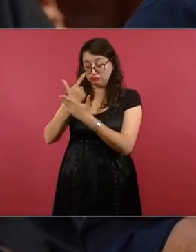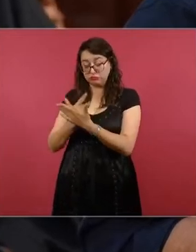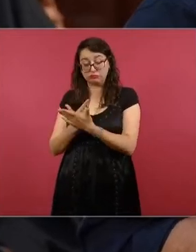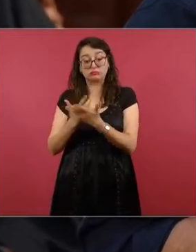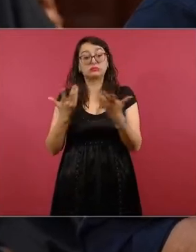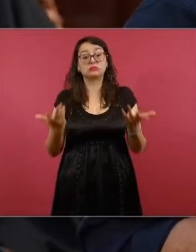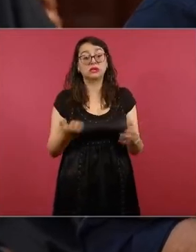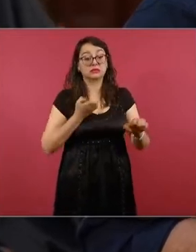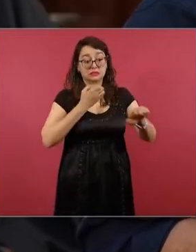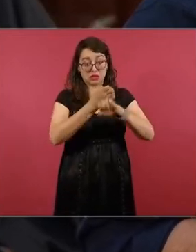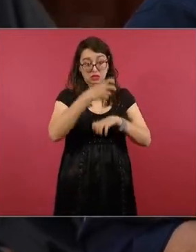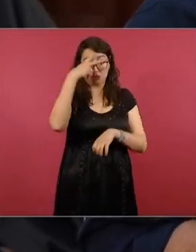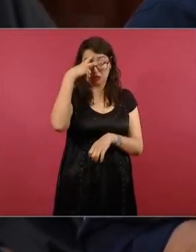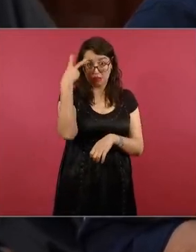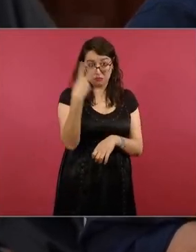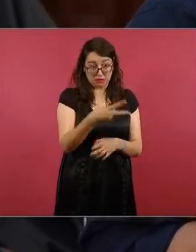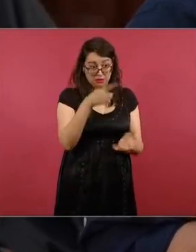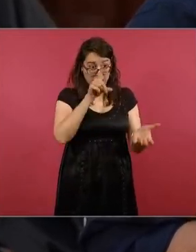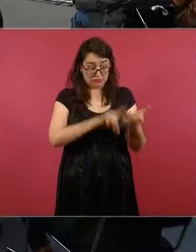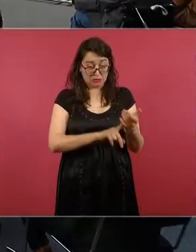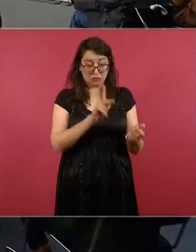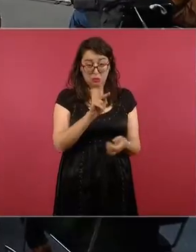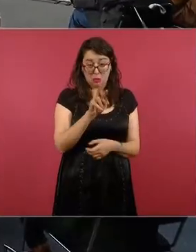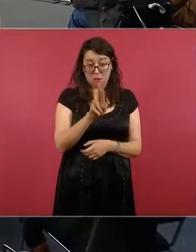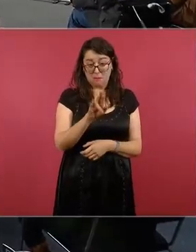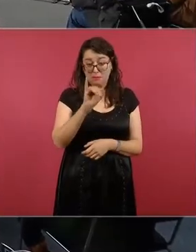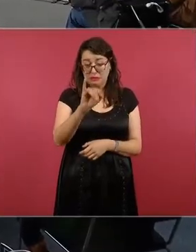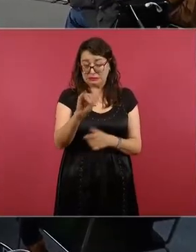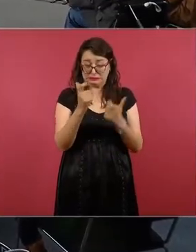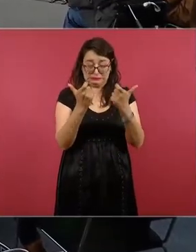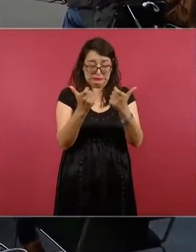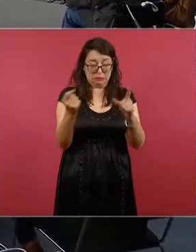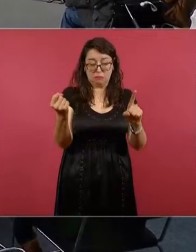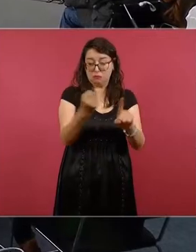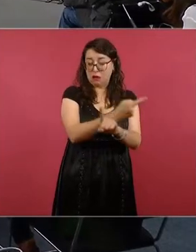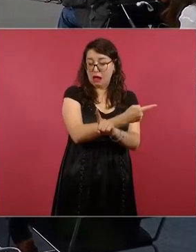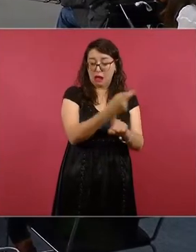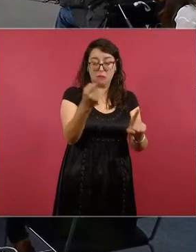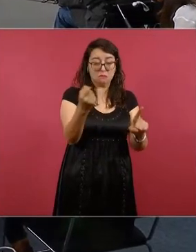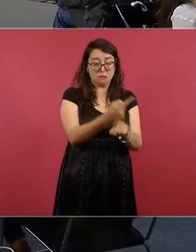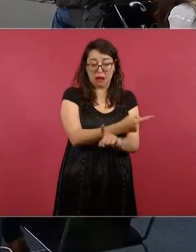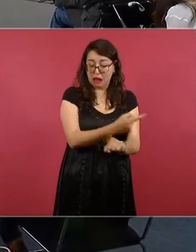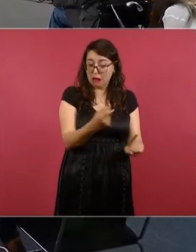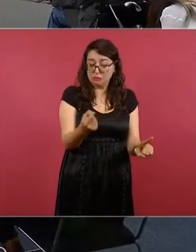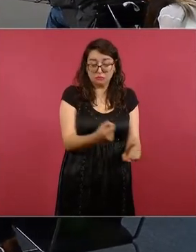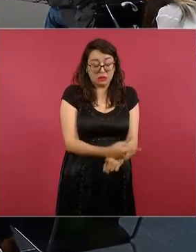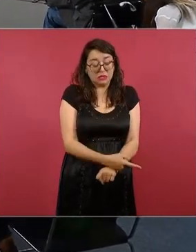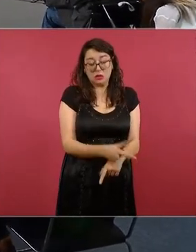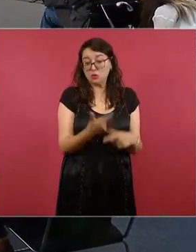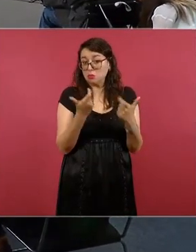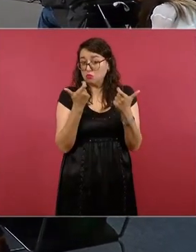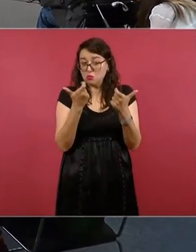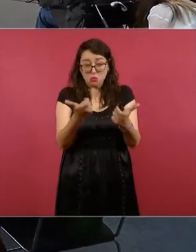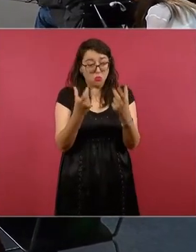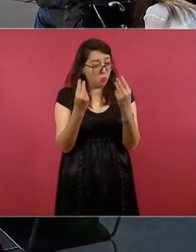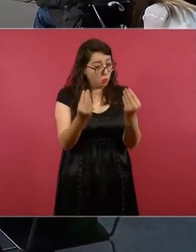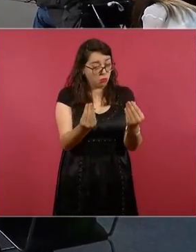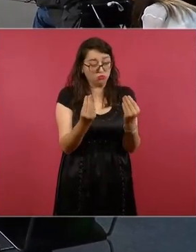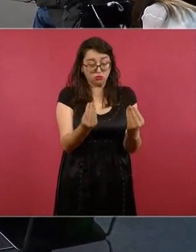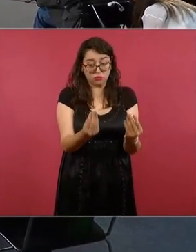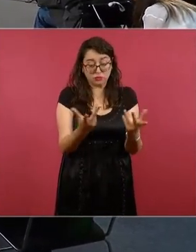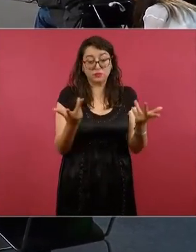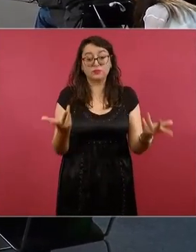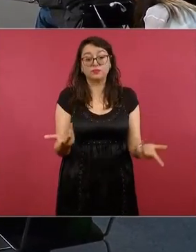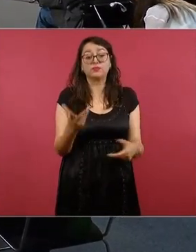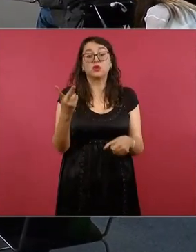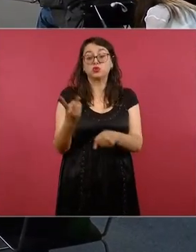pues arrojan serios faltantes, todos documentados en publicaciones periodísticas. El subsecretario de la